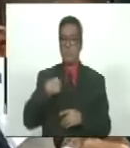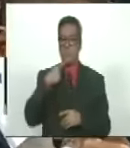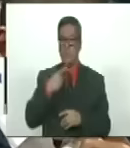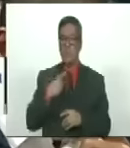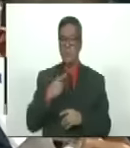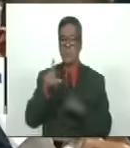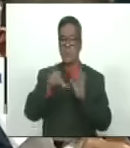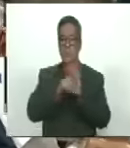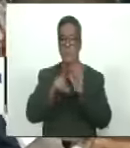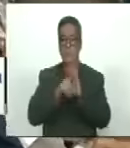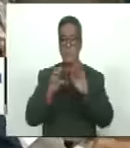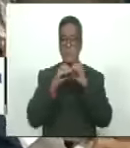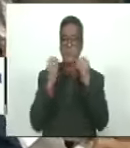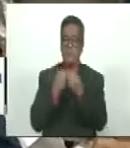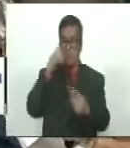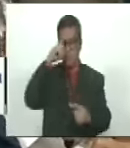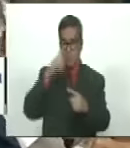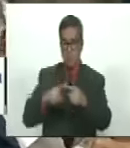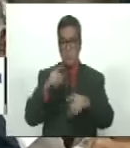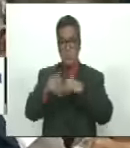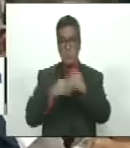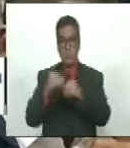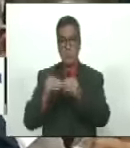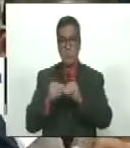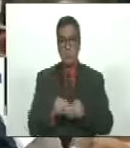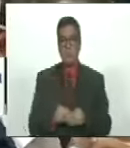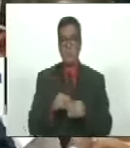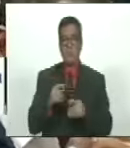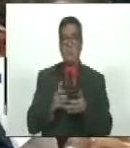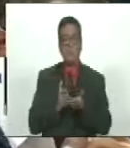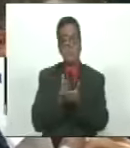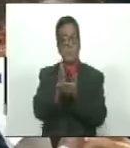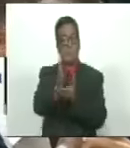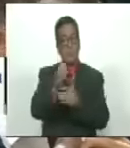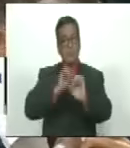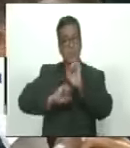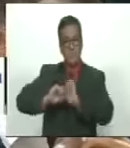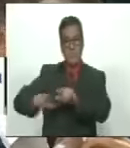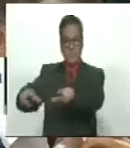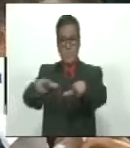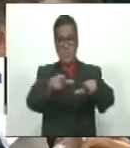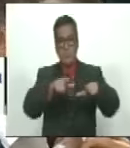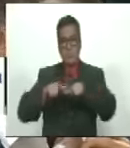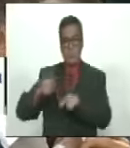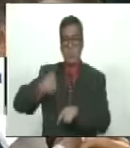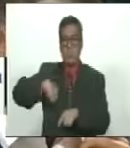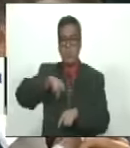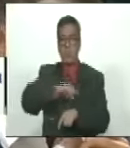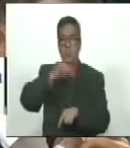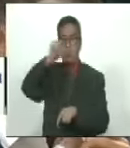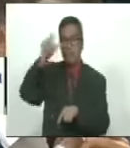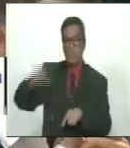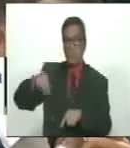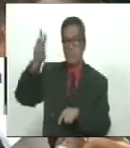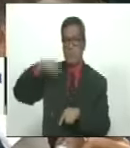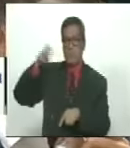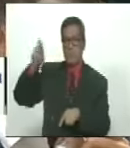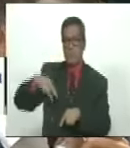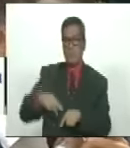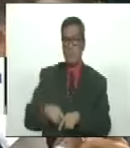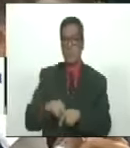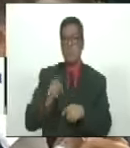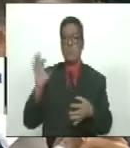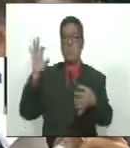Dice, esta ley tiene por objeto establecer los medios y mecanismos orientados a la defensa del territorio de nuestra Guayana Esequiba